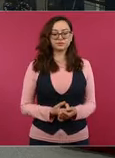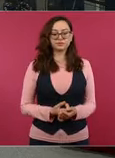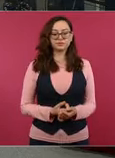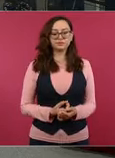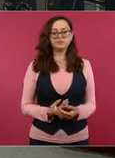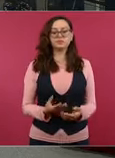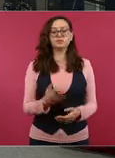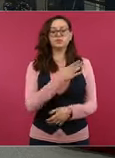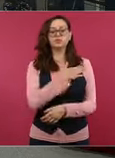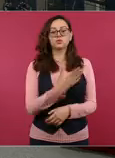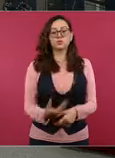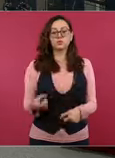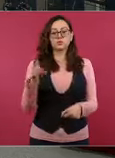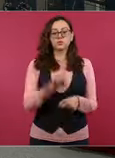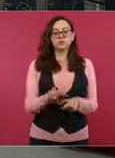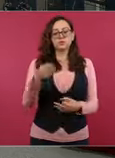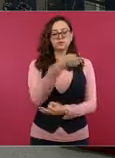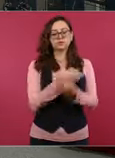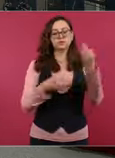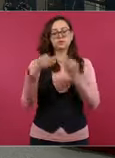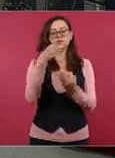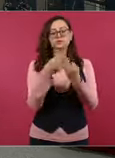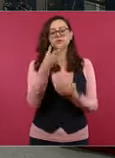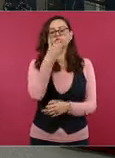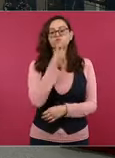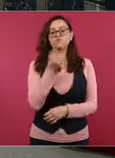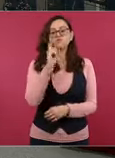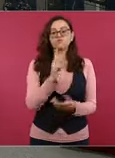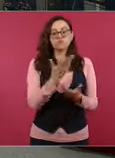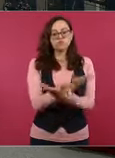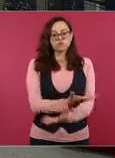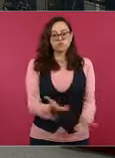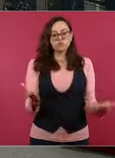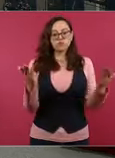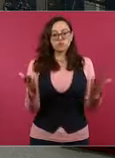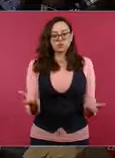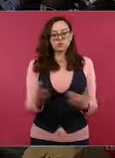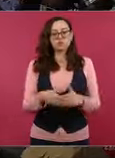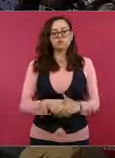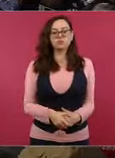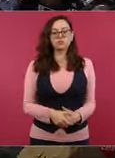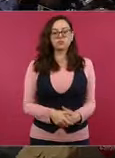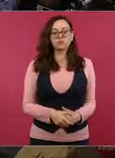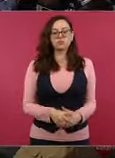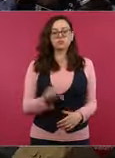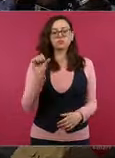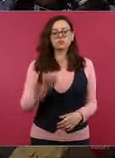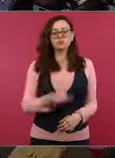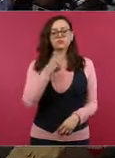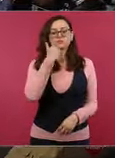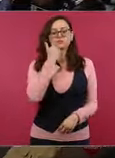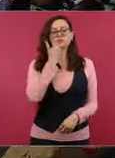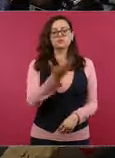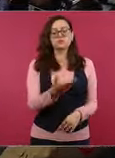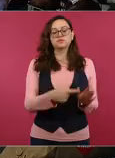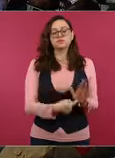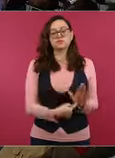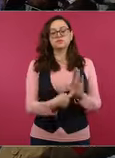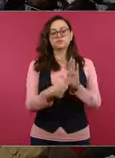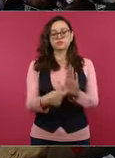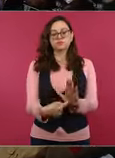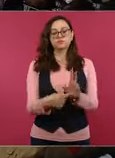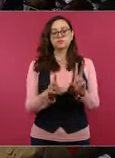Muy buenos días a todos con su permiso. Señor presidente, presento a ustedes la información de votos de mexicanos y